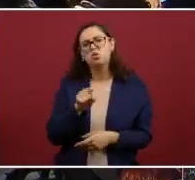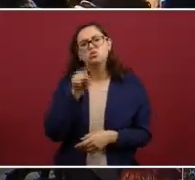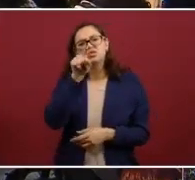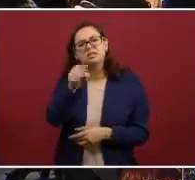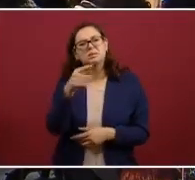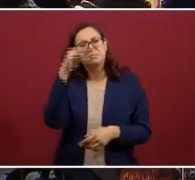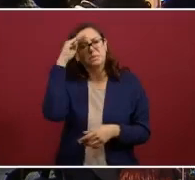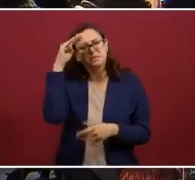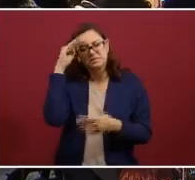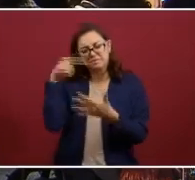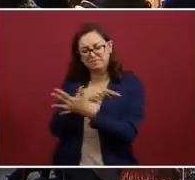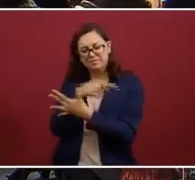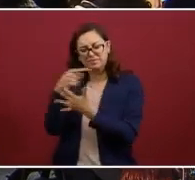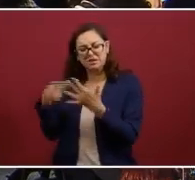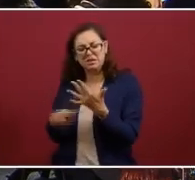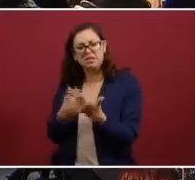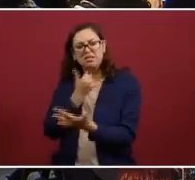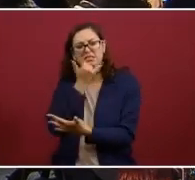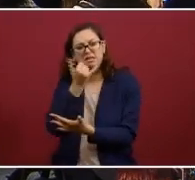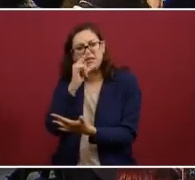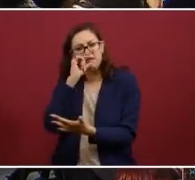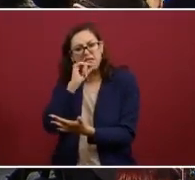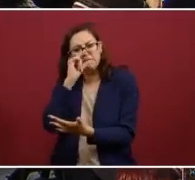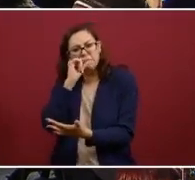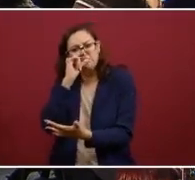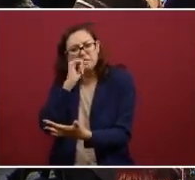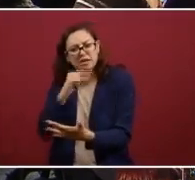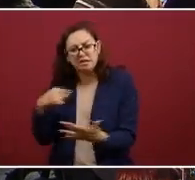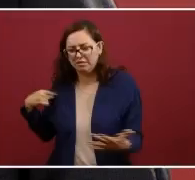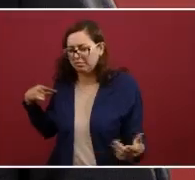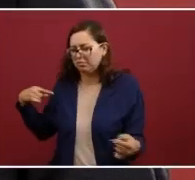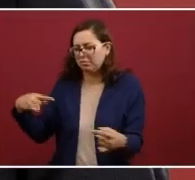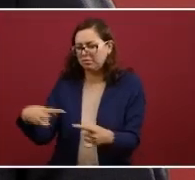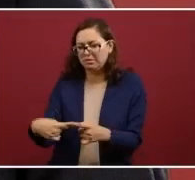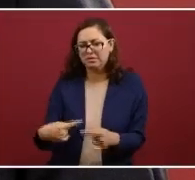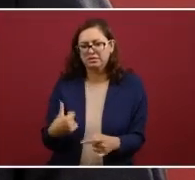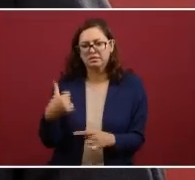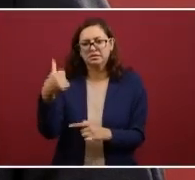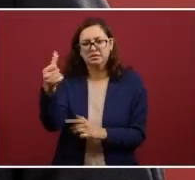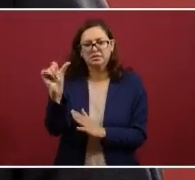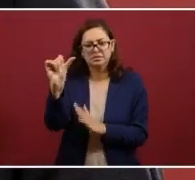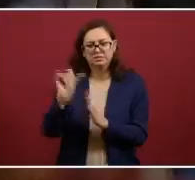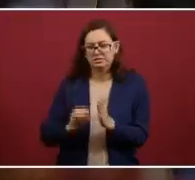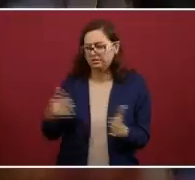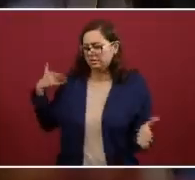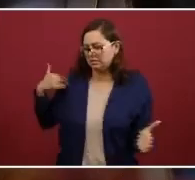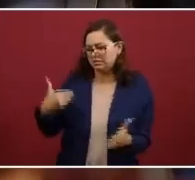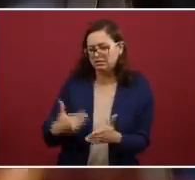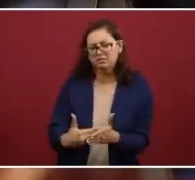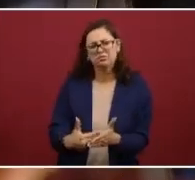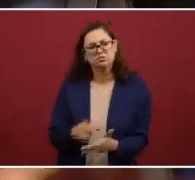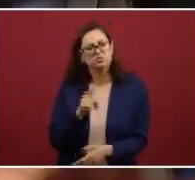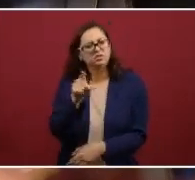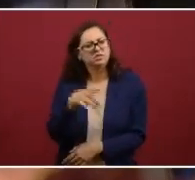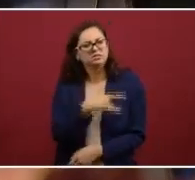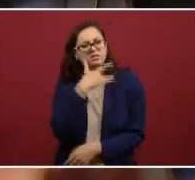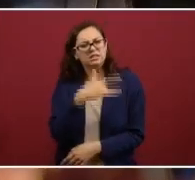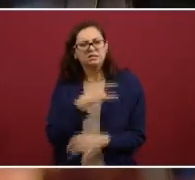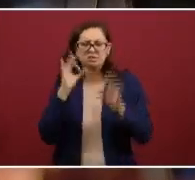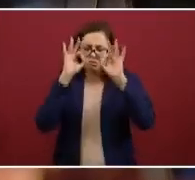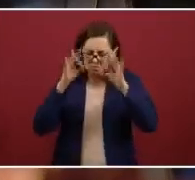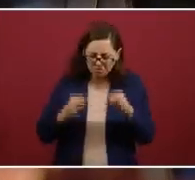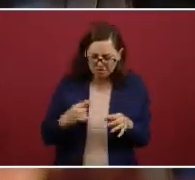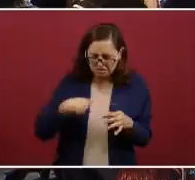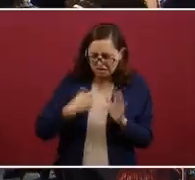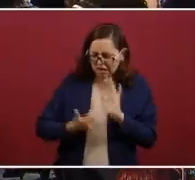5 traspiés, los 5 tropiezos que ha tenido durante estos primeros 6 meses de gobierno, si fuera tan